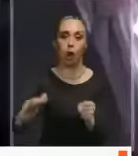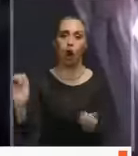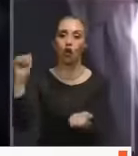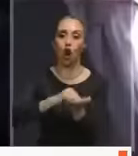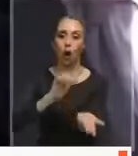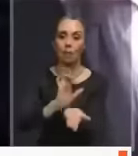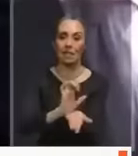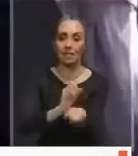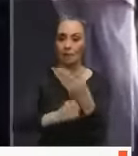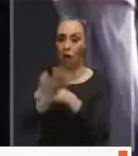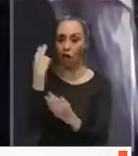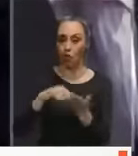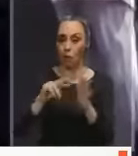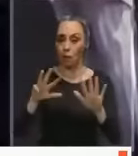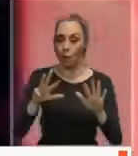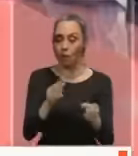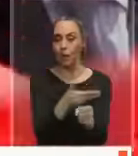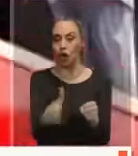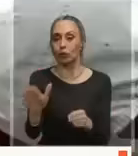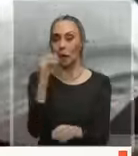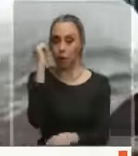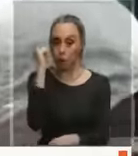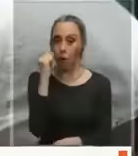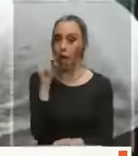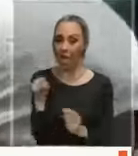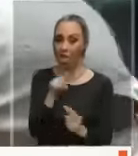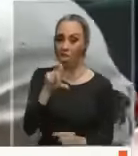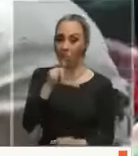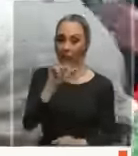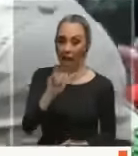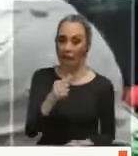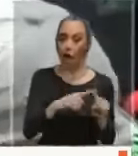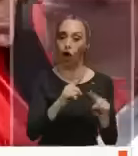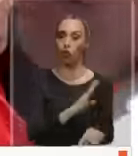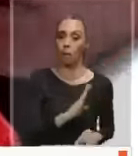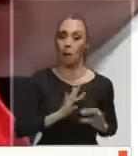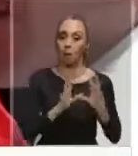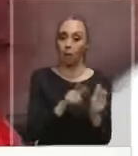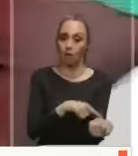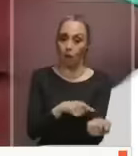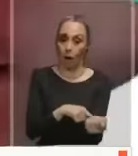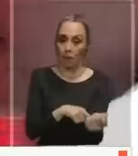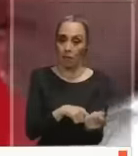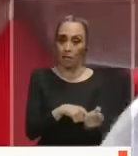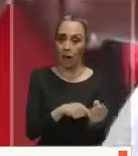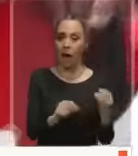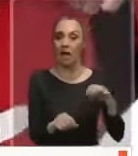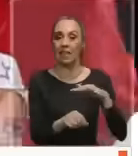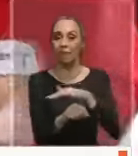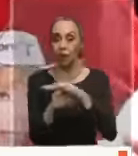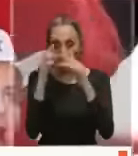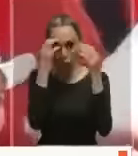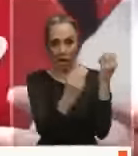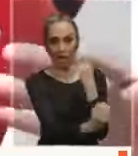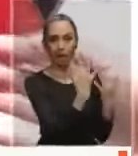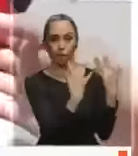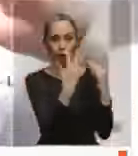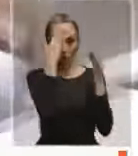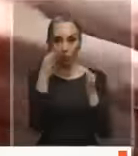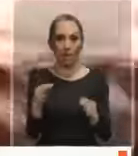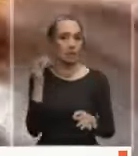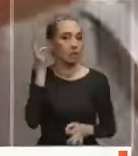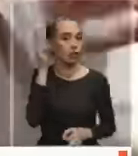Estado en el año 2009. Tanto él como otros miembros de su familia incidirían en las decisiones que está tomando